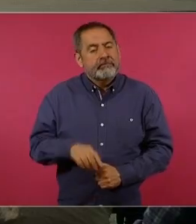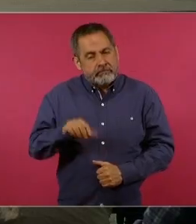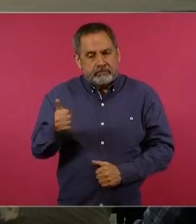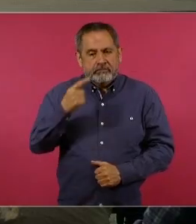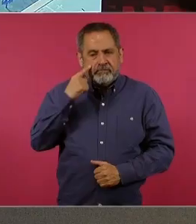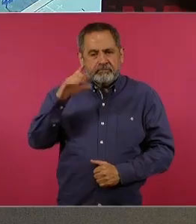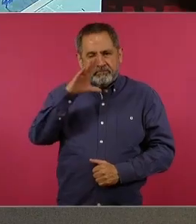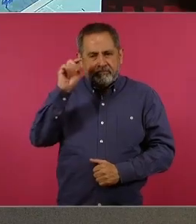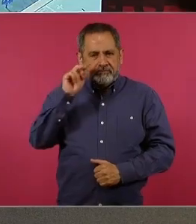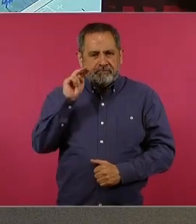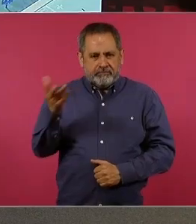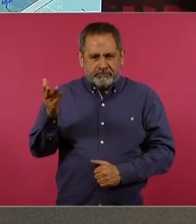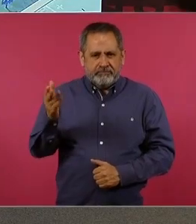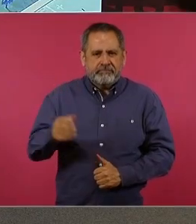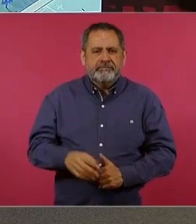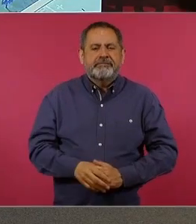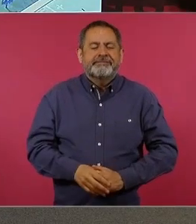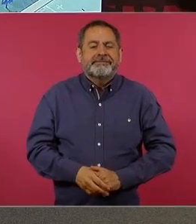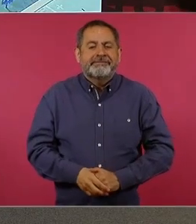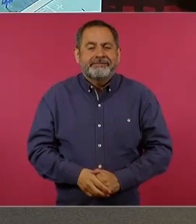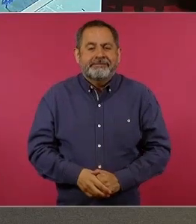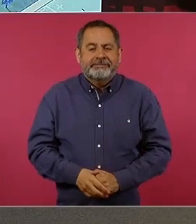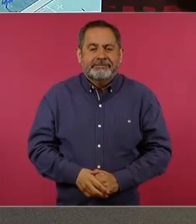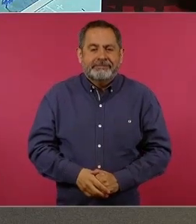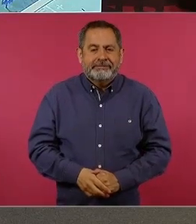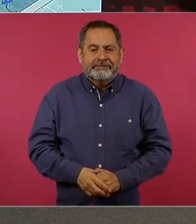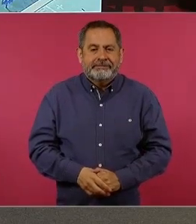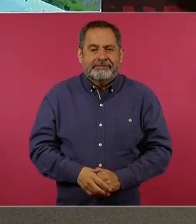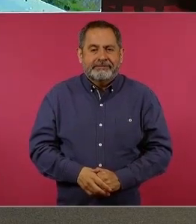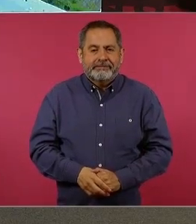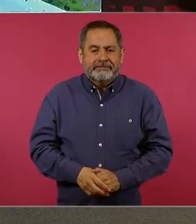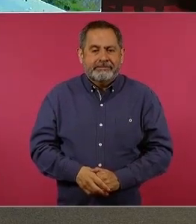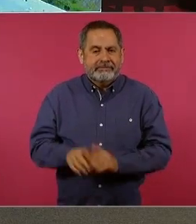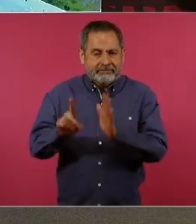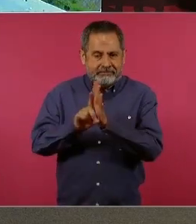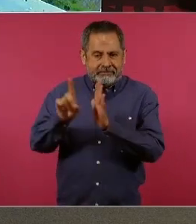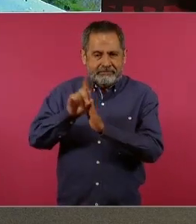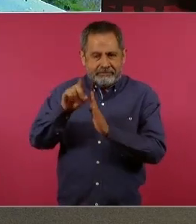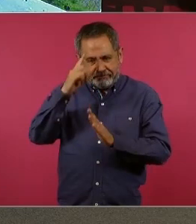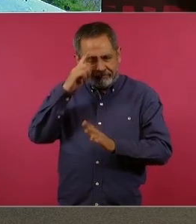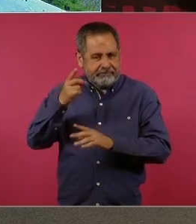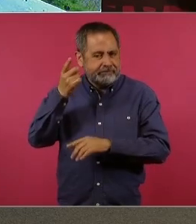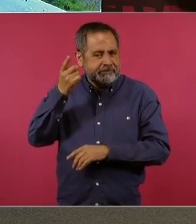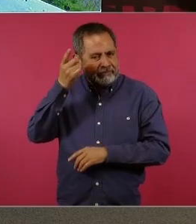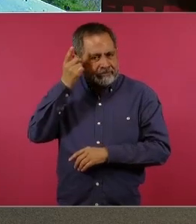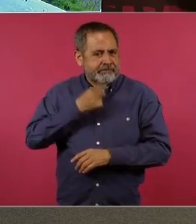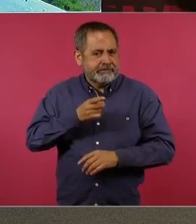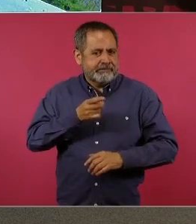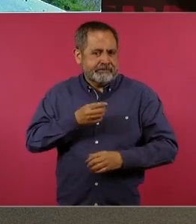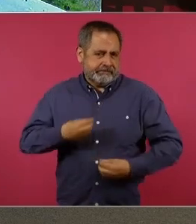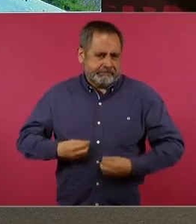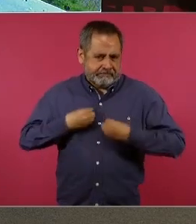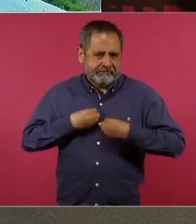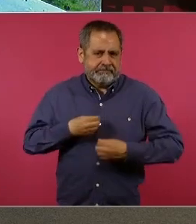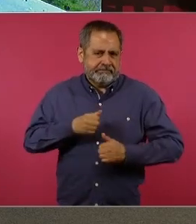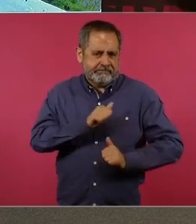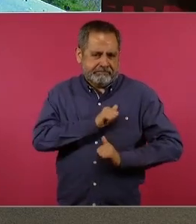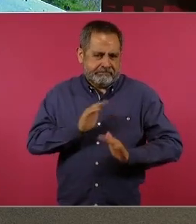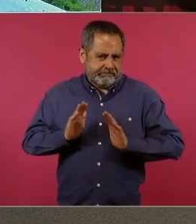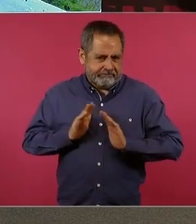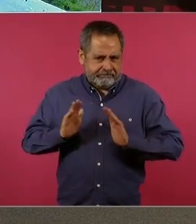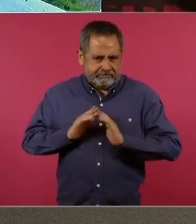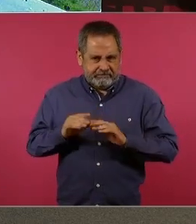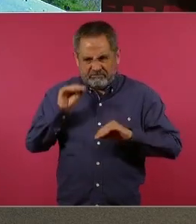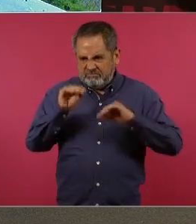tenemos parte de las construcciones de las unidades militares funcionales y equipadas con una modernidad que